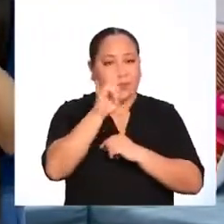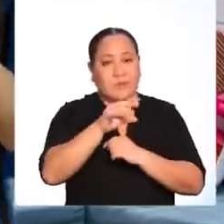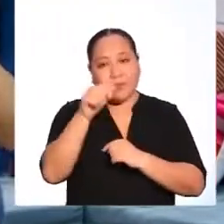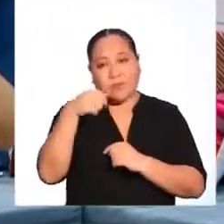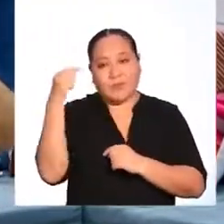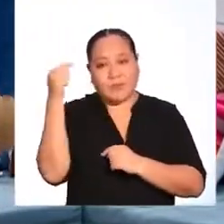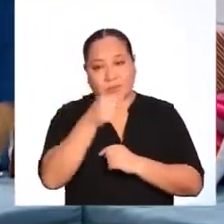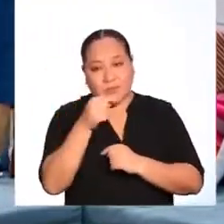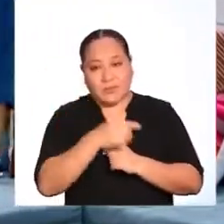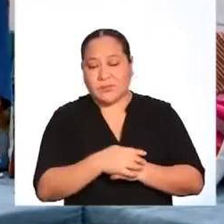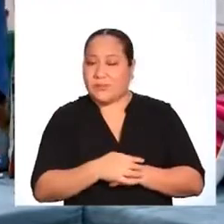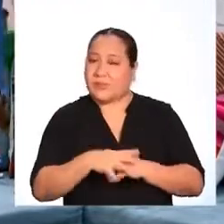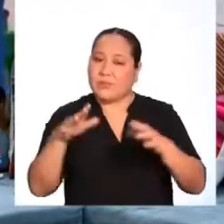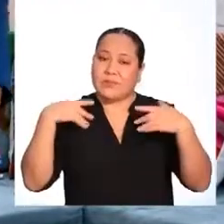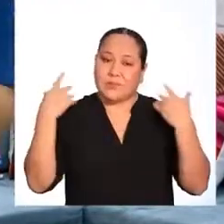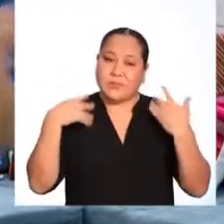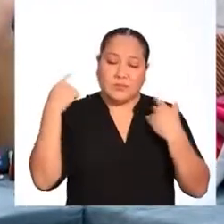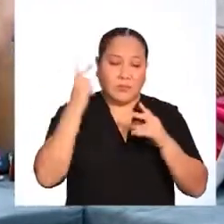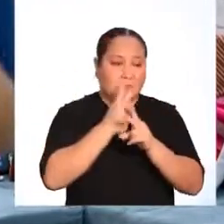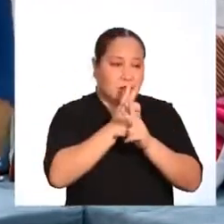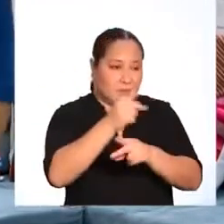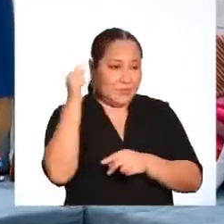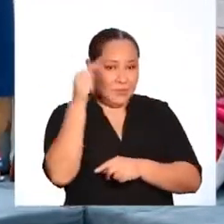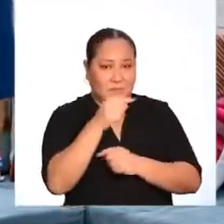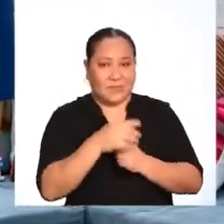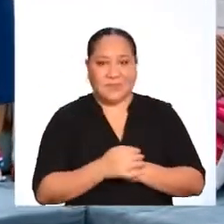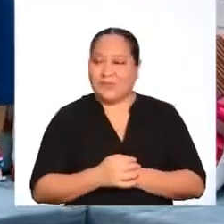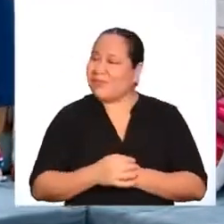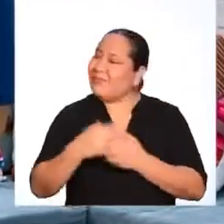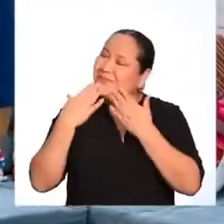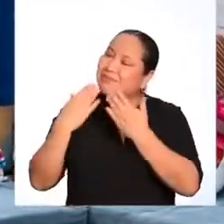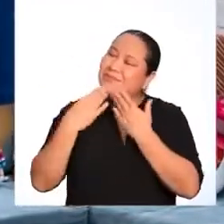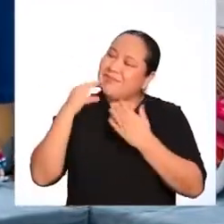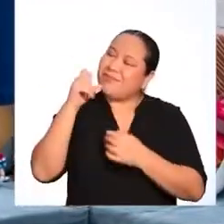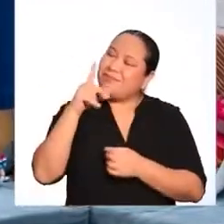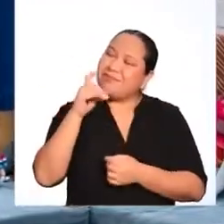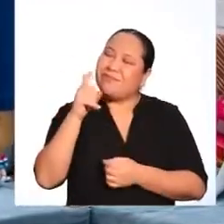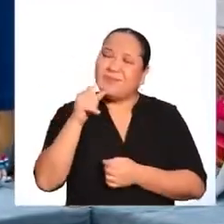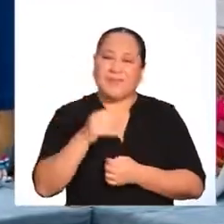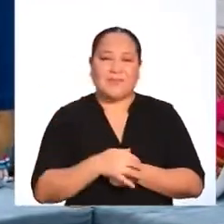usando las otras pero dice que encantado les presta esta gracia